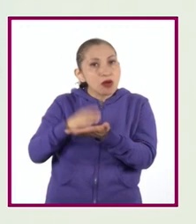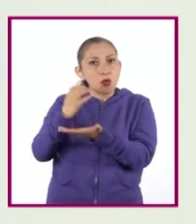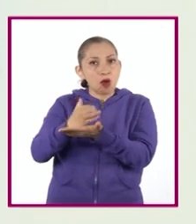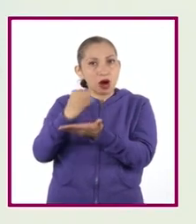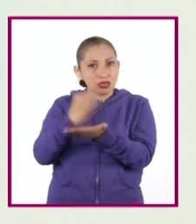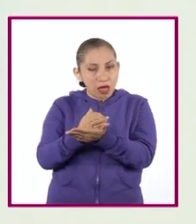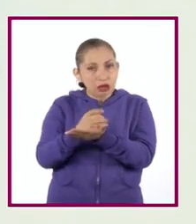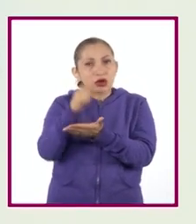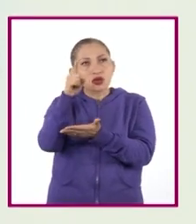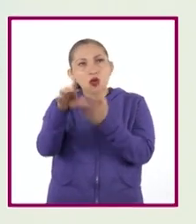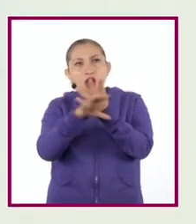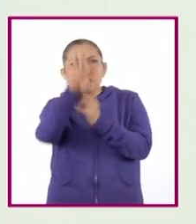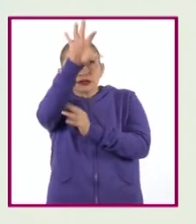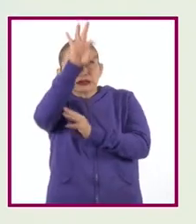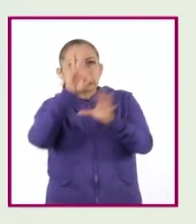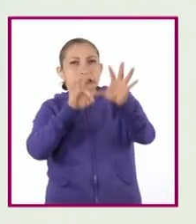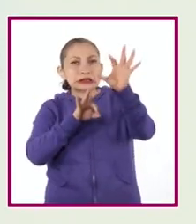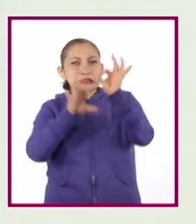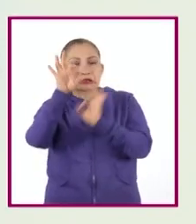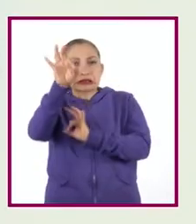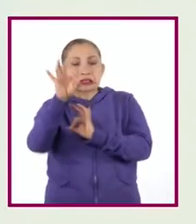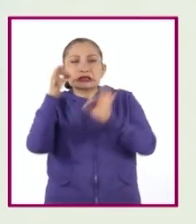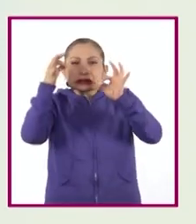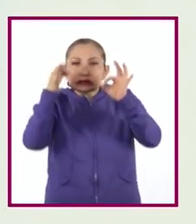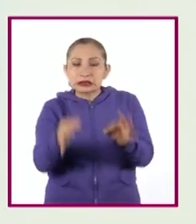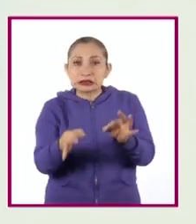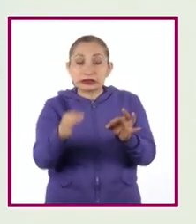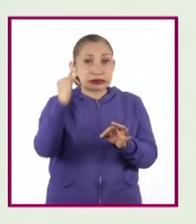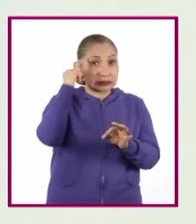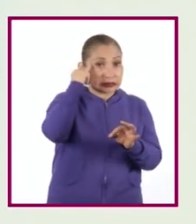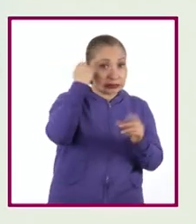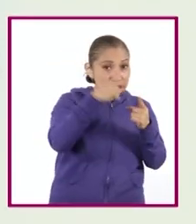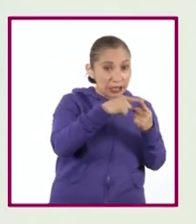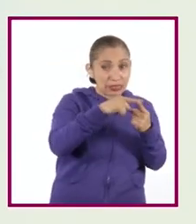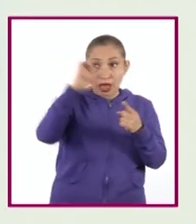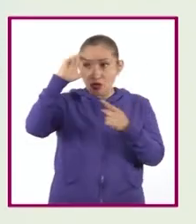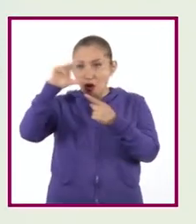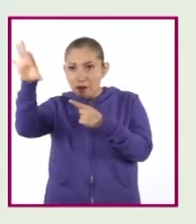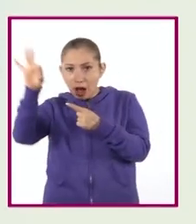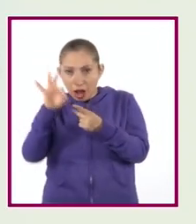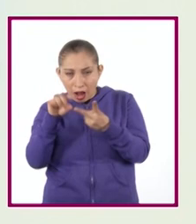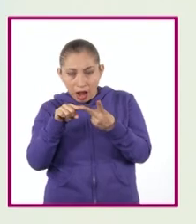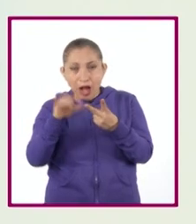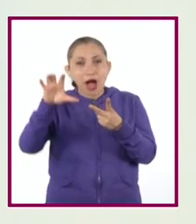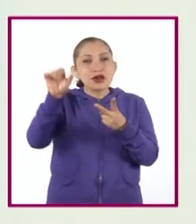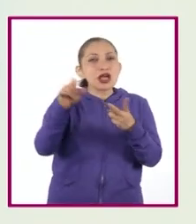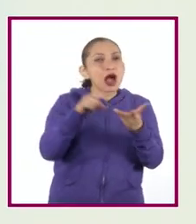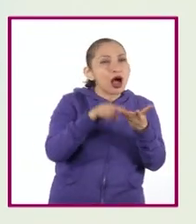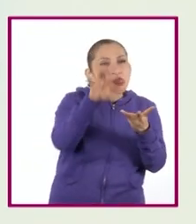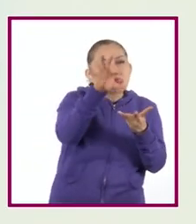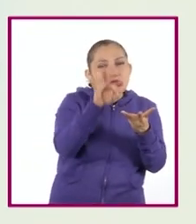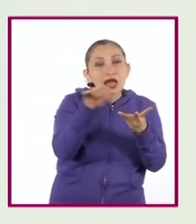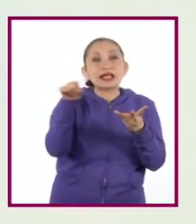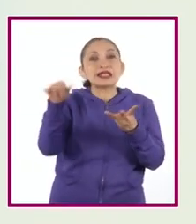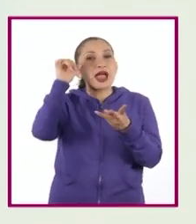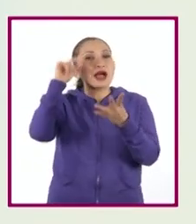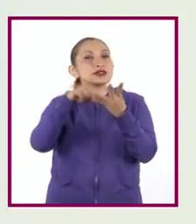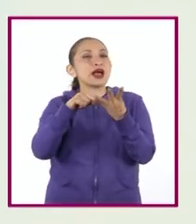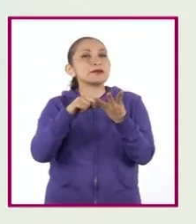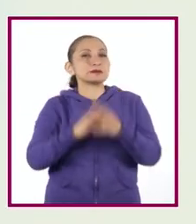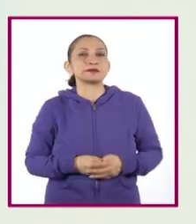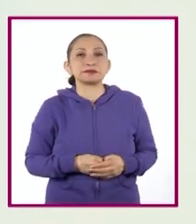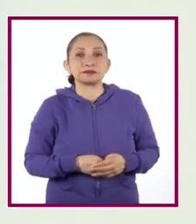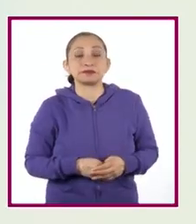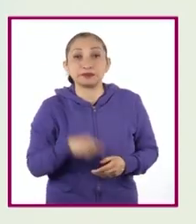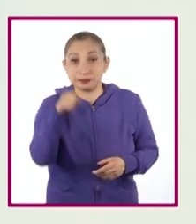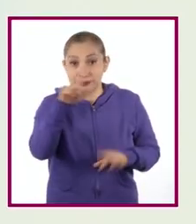cuaderno los elementos que son de origen indígena, europeo, africano y asiático.